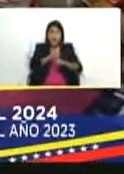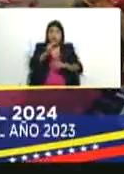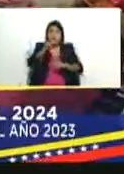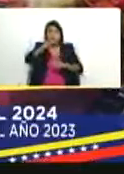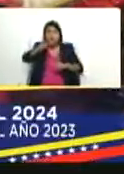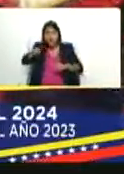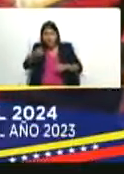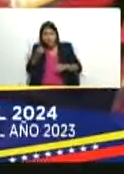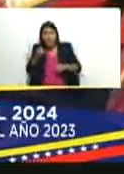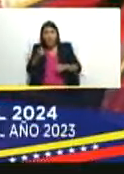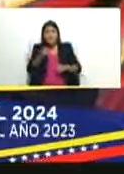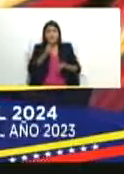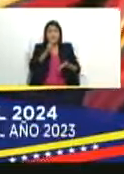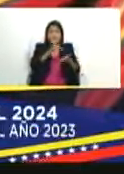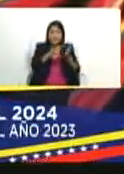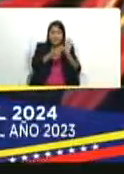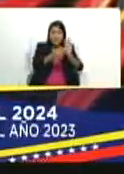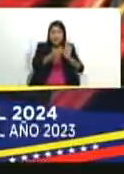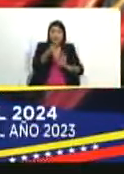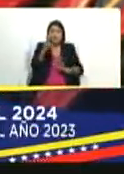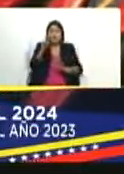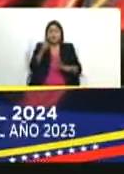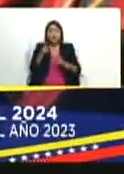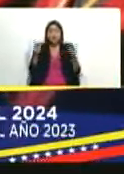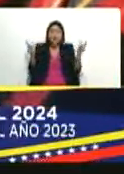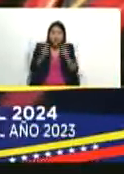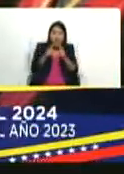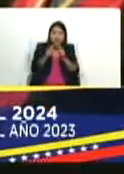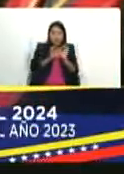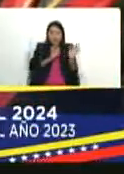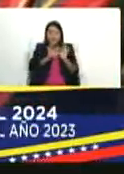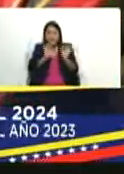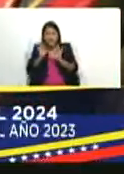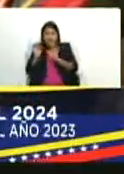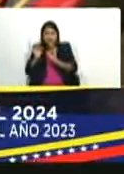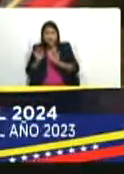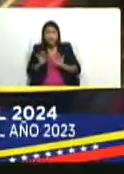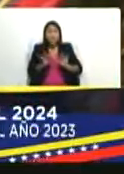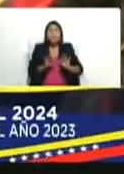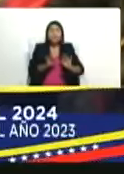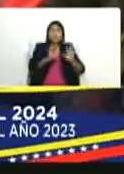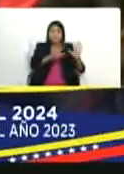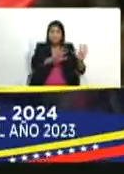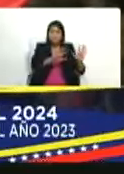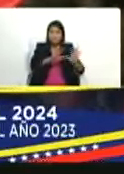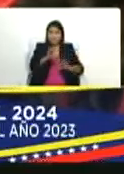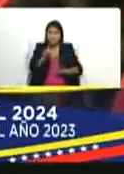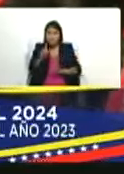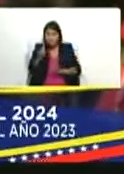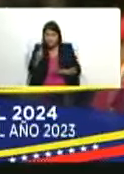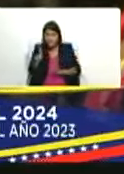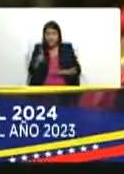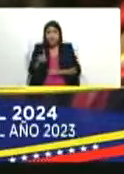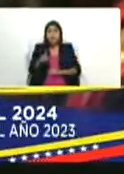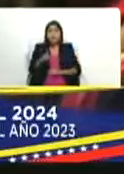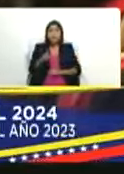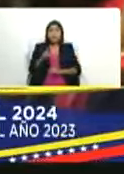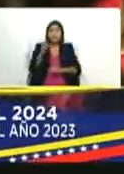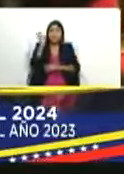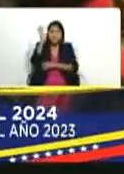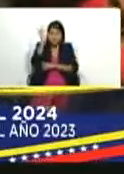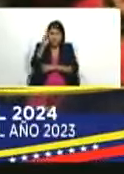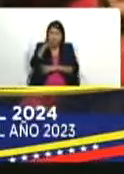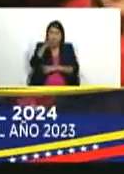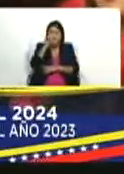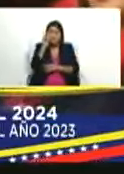Supremo de Justicia participó en la segunda reunión preparatoria de la 21ª Cumbre Judicial Iberoamericana celebrada en